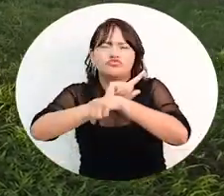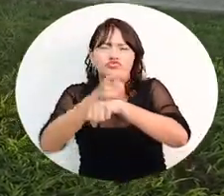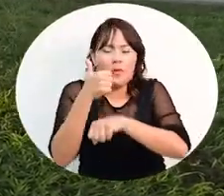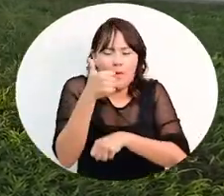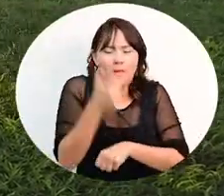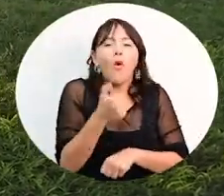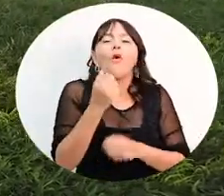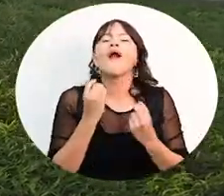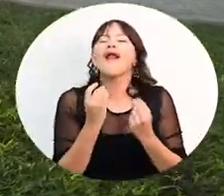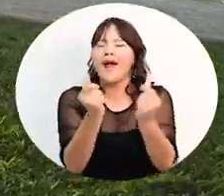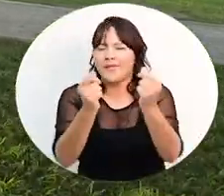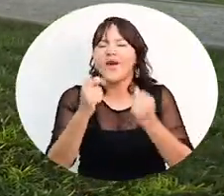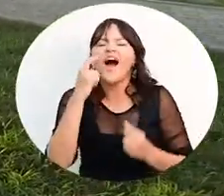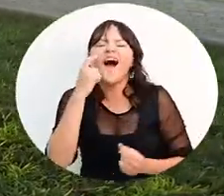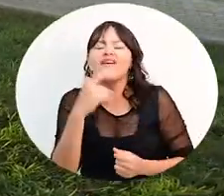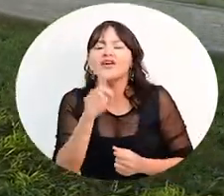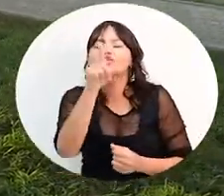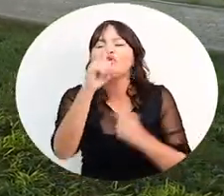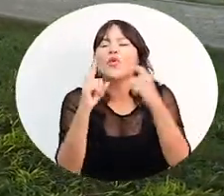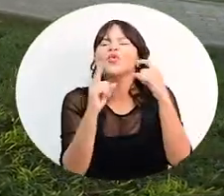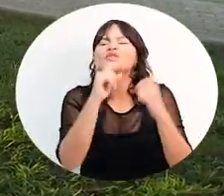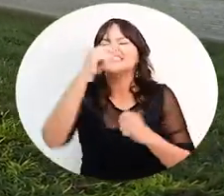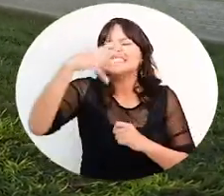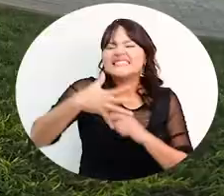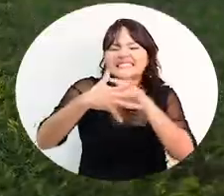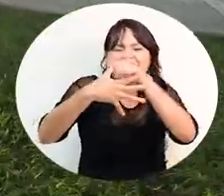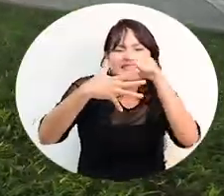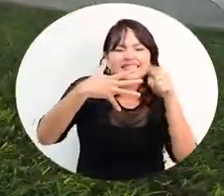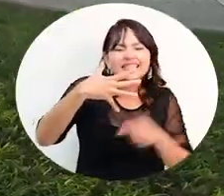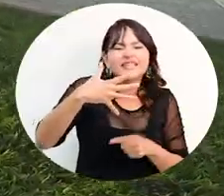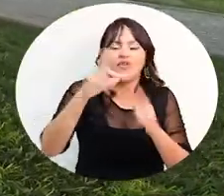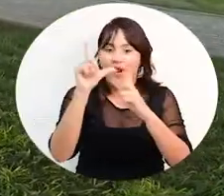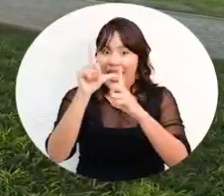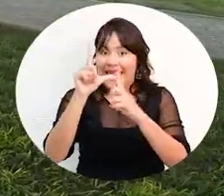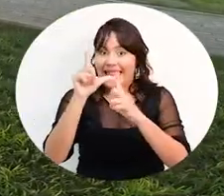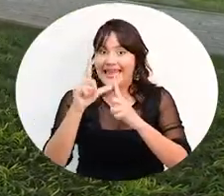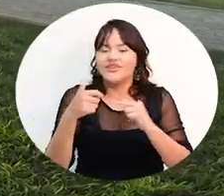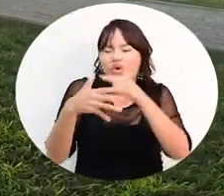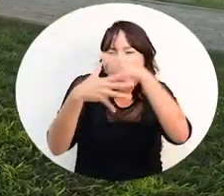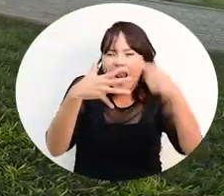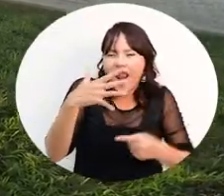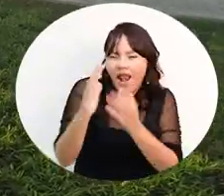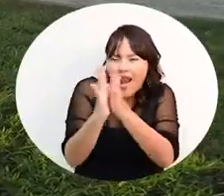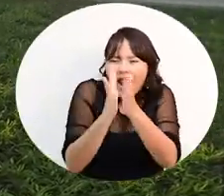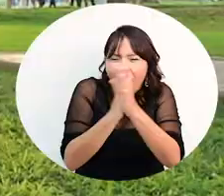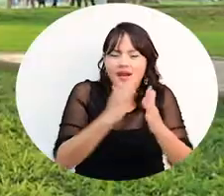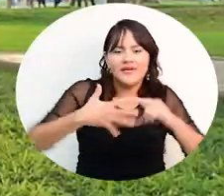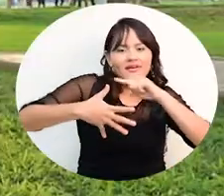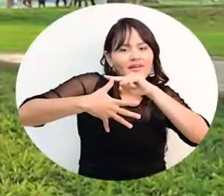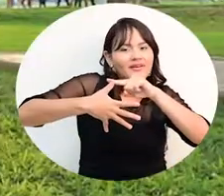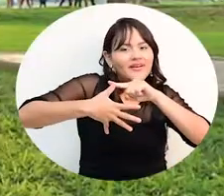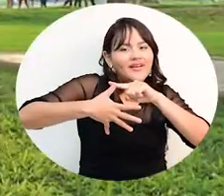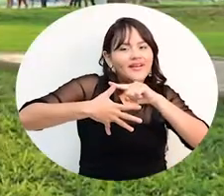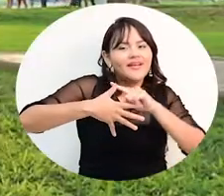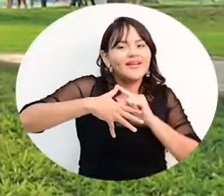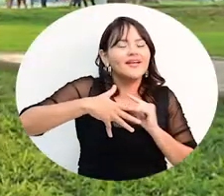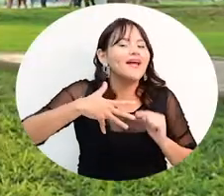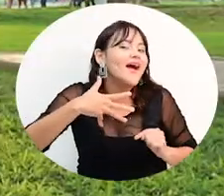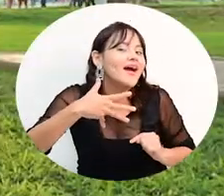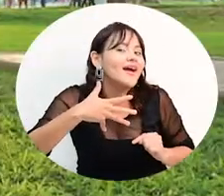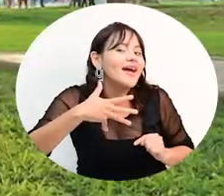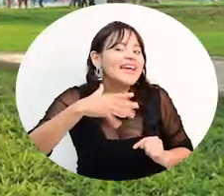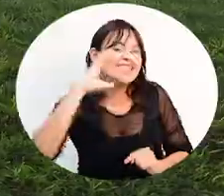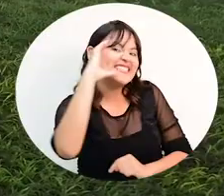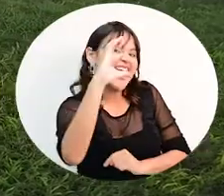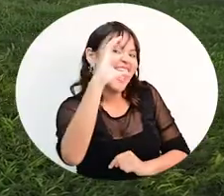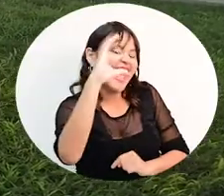Tienes 7 segundos para decirnos 5 cosas con la letra que te vamos a decir a continuación. Ok. Aquí va. La letra es la